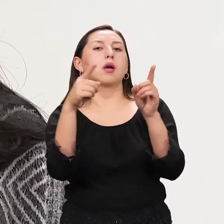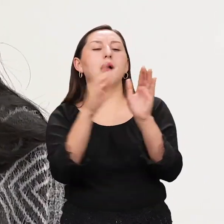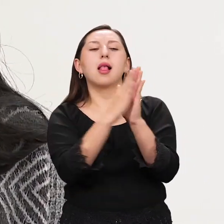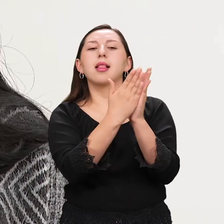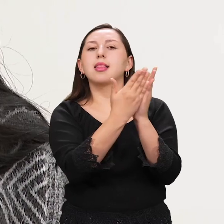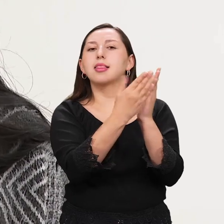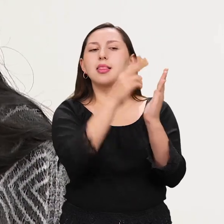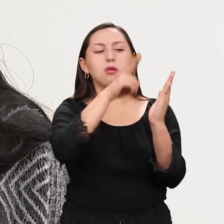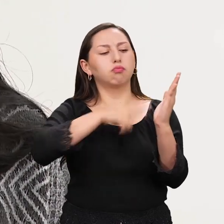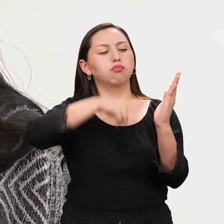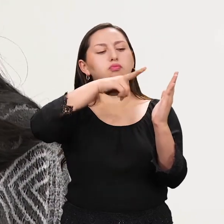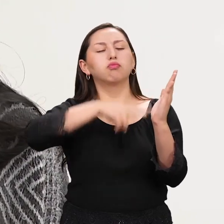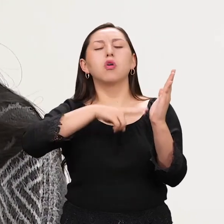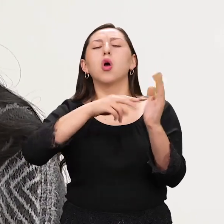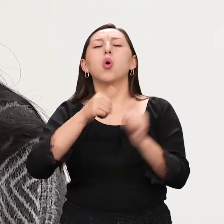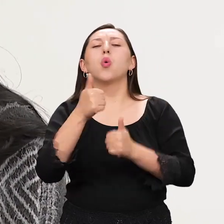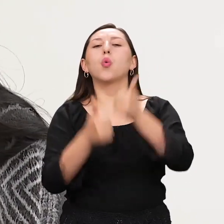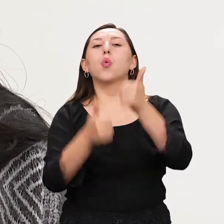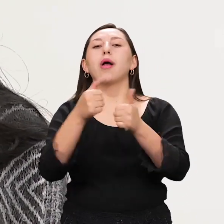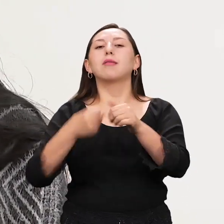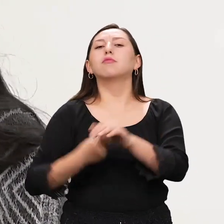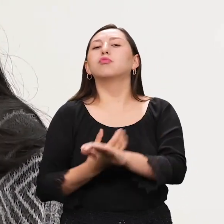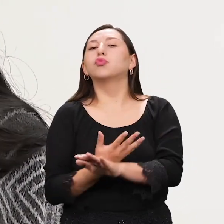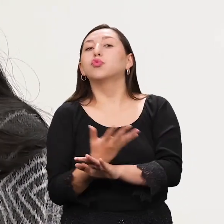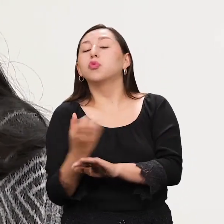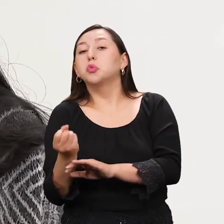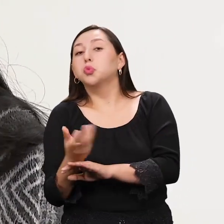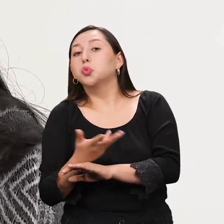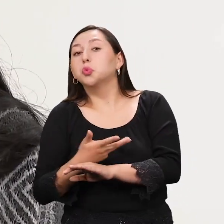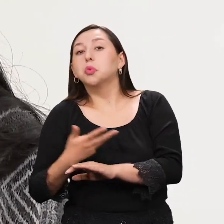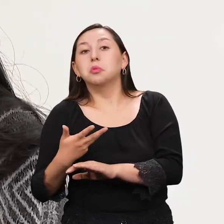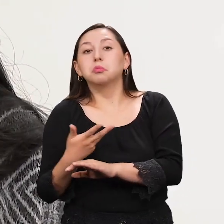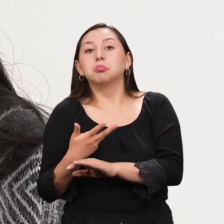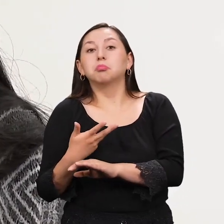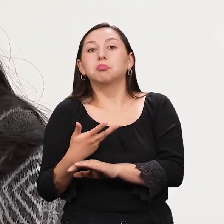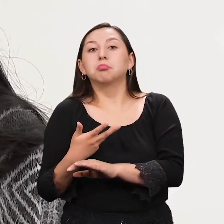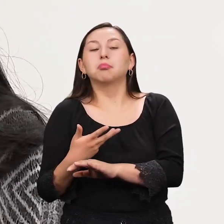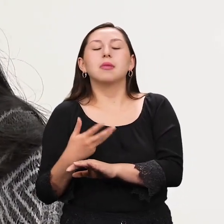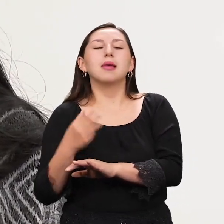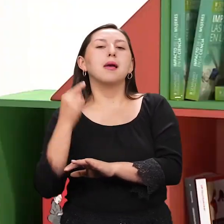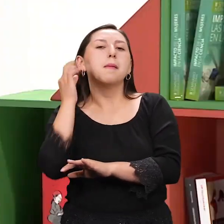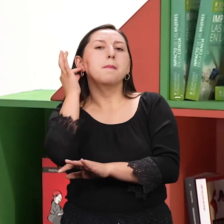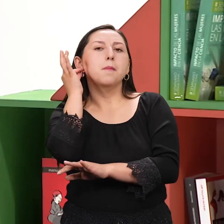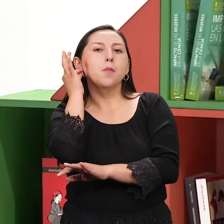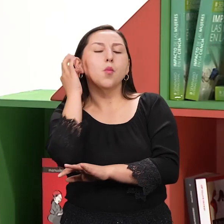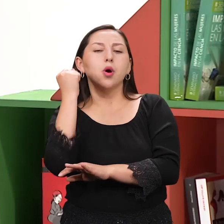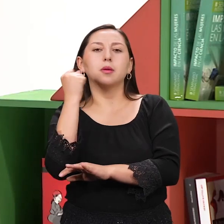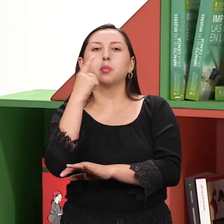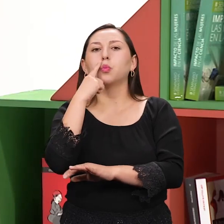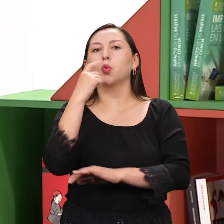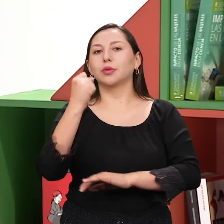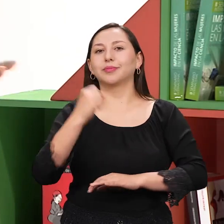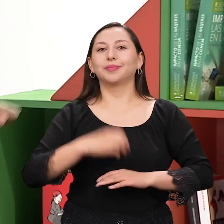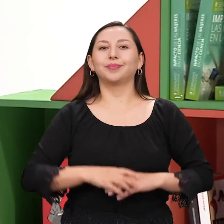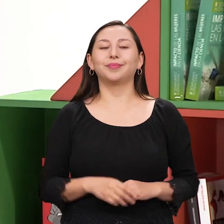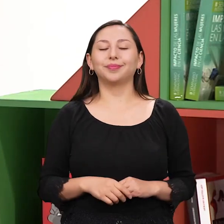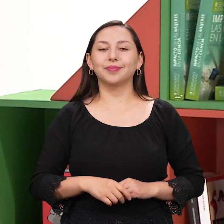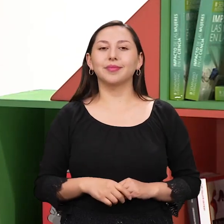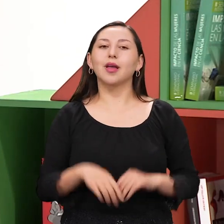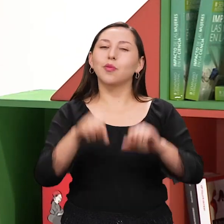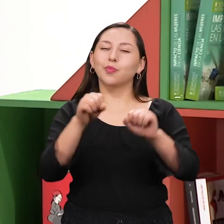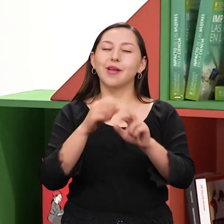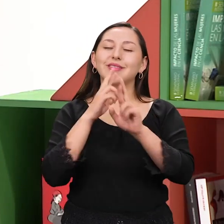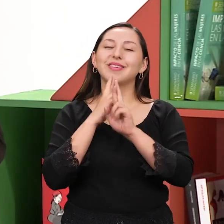nos recomienda para ampliar nuestra perspectiva sobre violencia de género? Qué interesantes inquietudes. Te damos paso